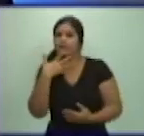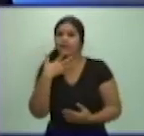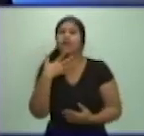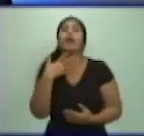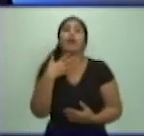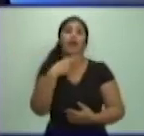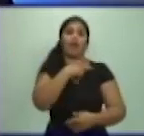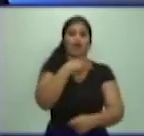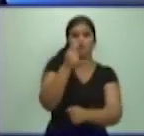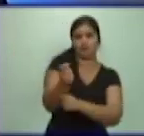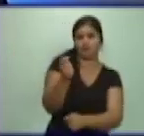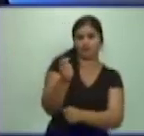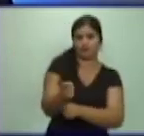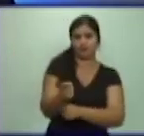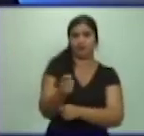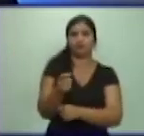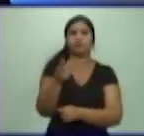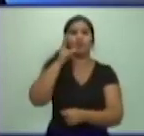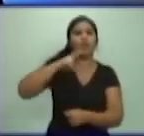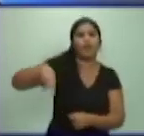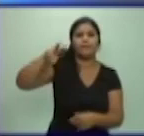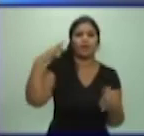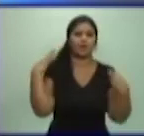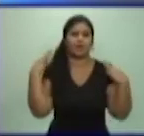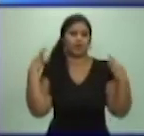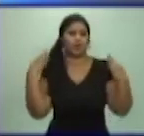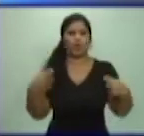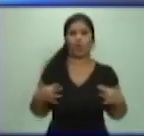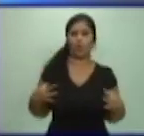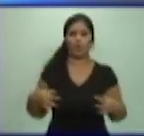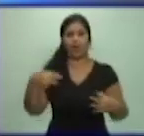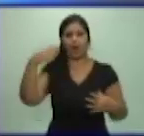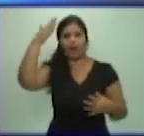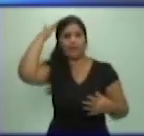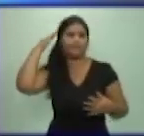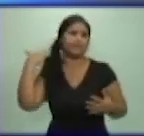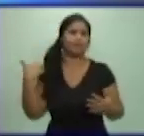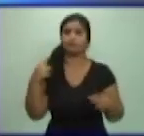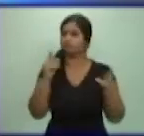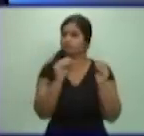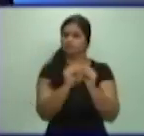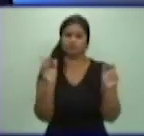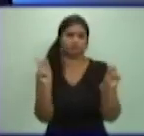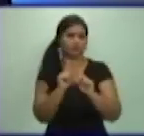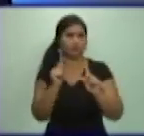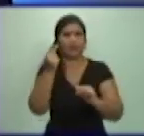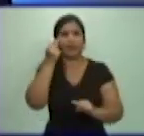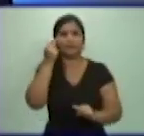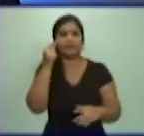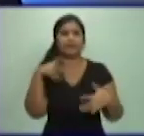no en observar su vestuario, sino en escuchar su locuacidad a la hora de leer el dictado y